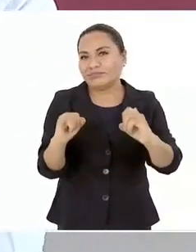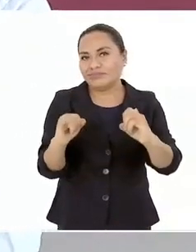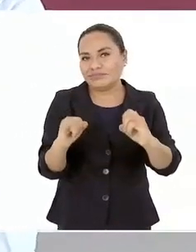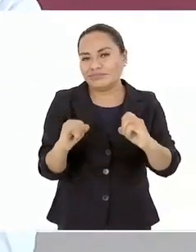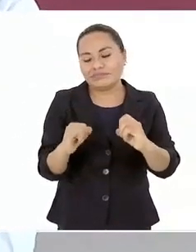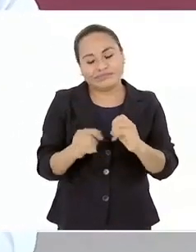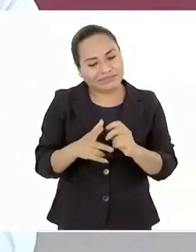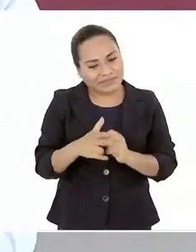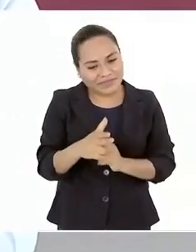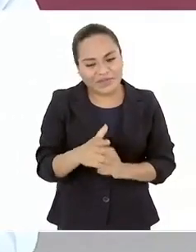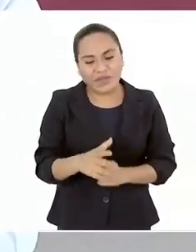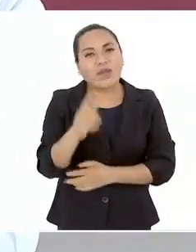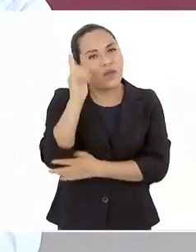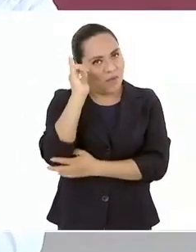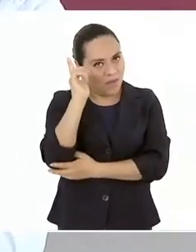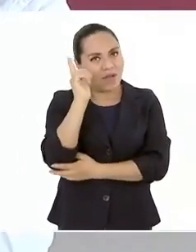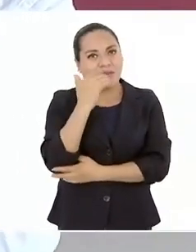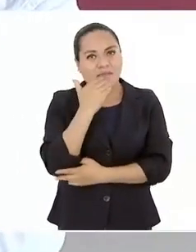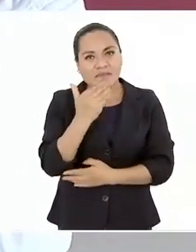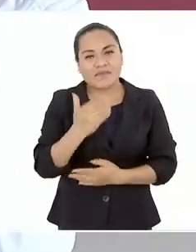Ojalá.